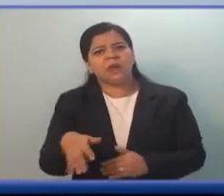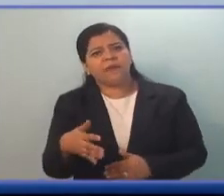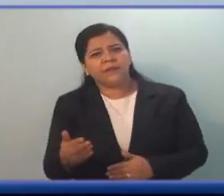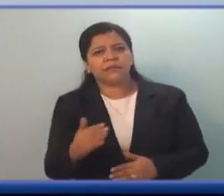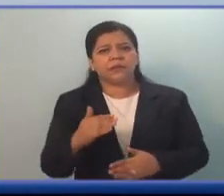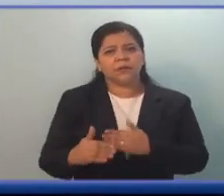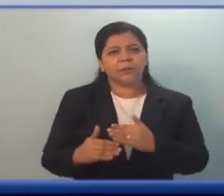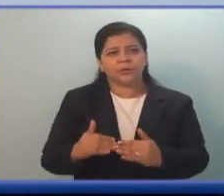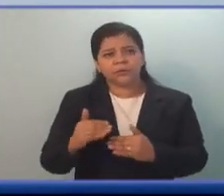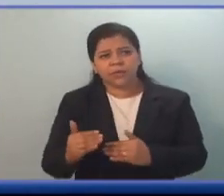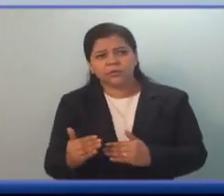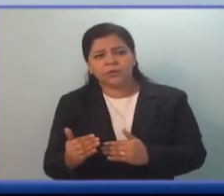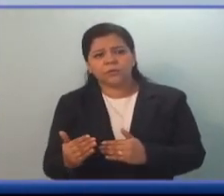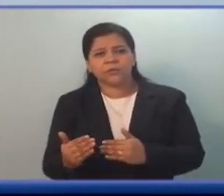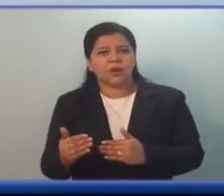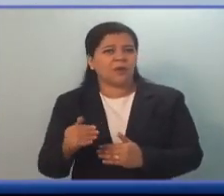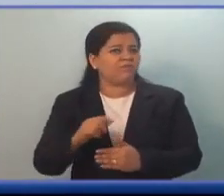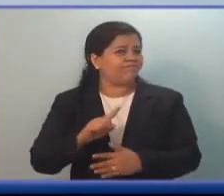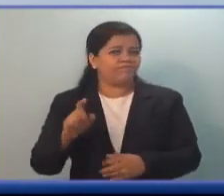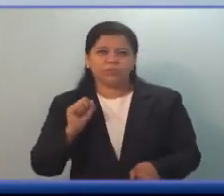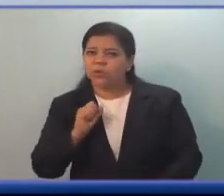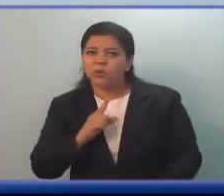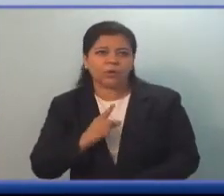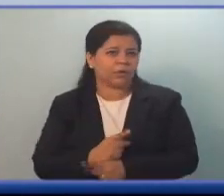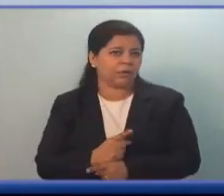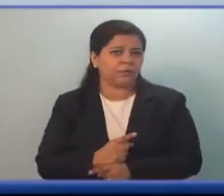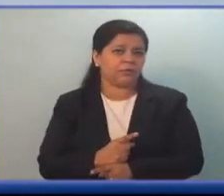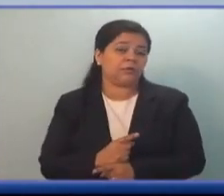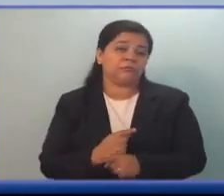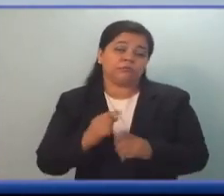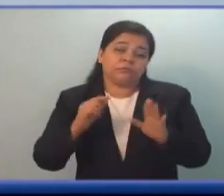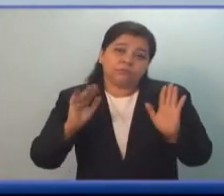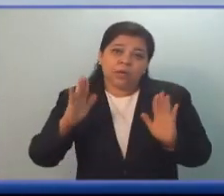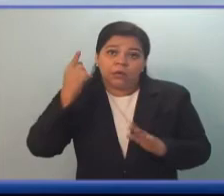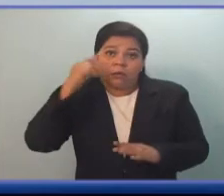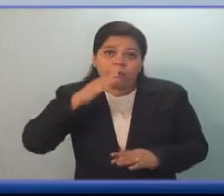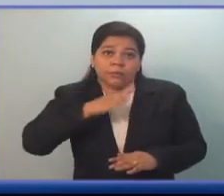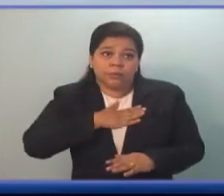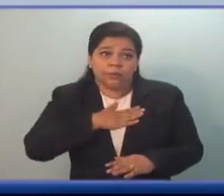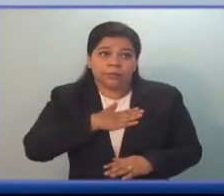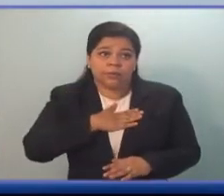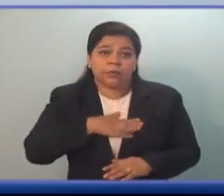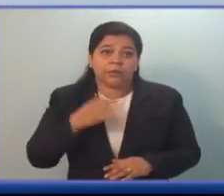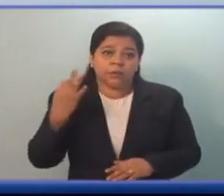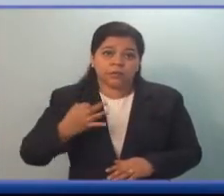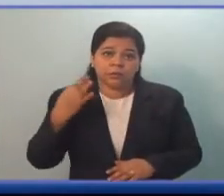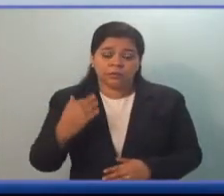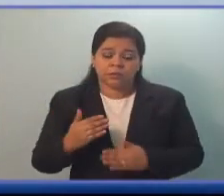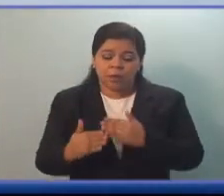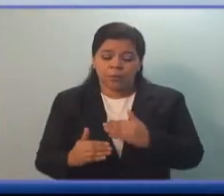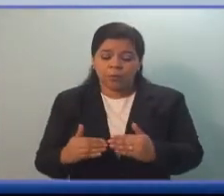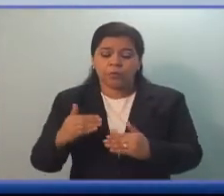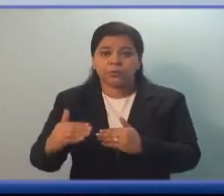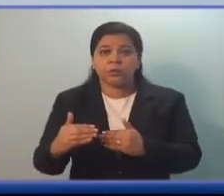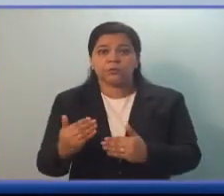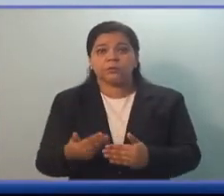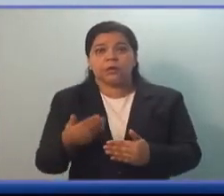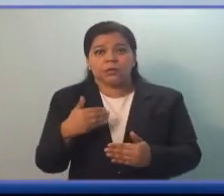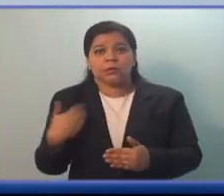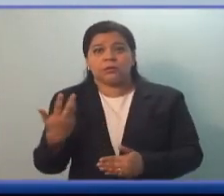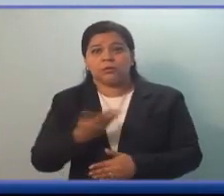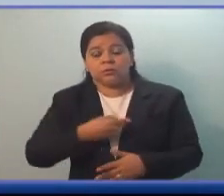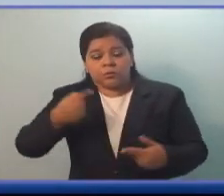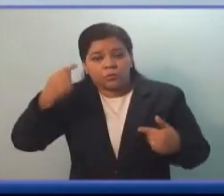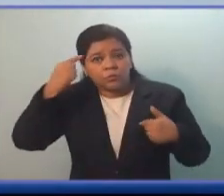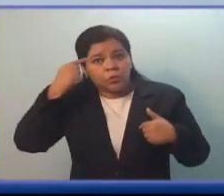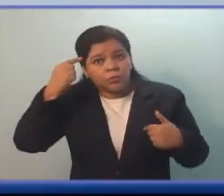procesos de inducción no son los más adecuados. Pero para mí se tienen que haber procesos previos para hacer conciencia en la gente